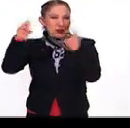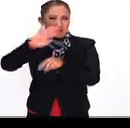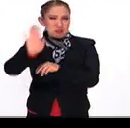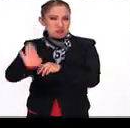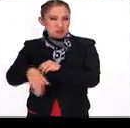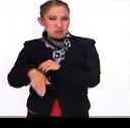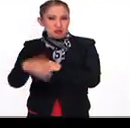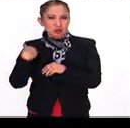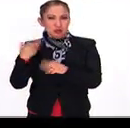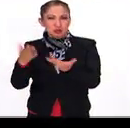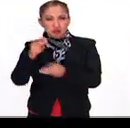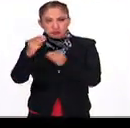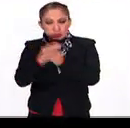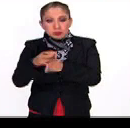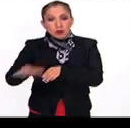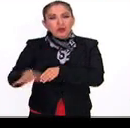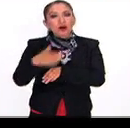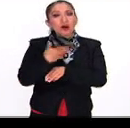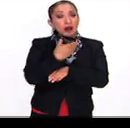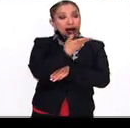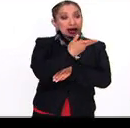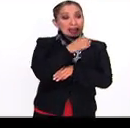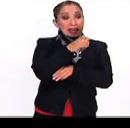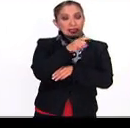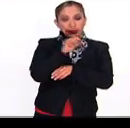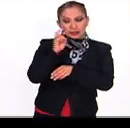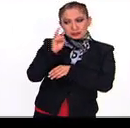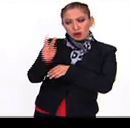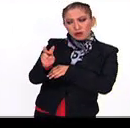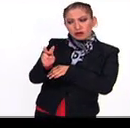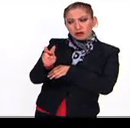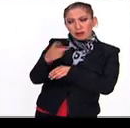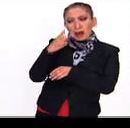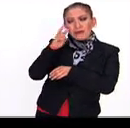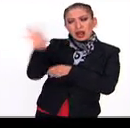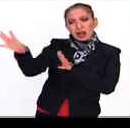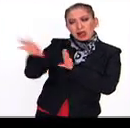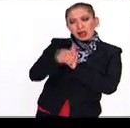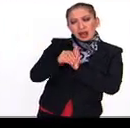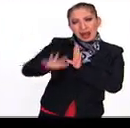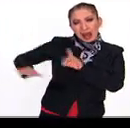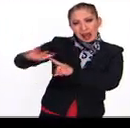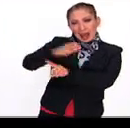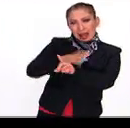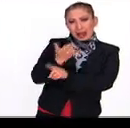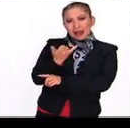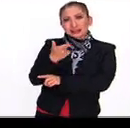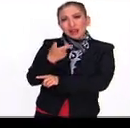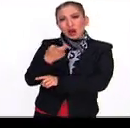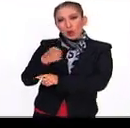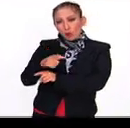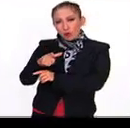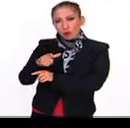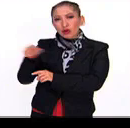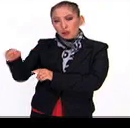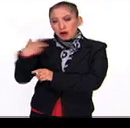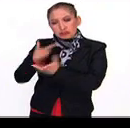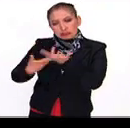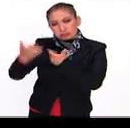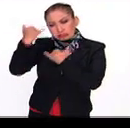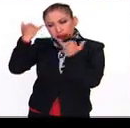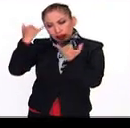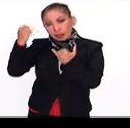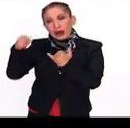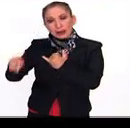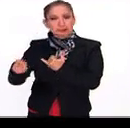Y al morir Heaney, lo que hizo Hendrix fue hacer esta versión del paisaje de Yagüel que compartía con él y que